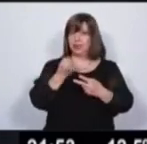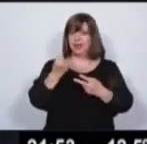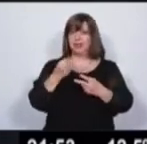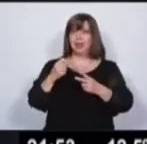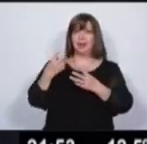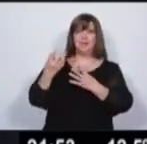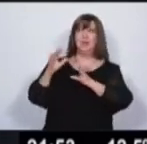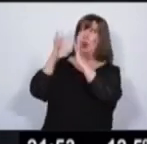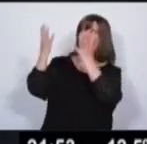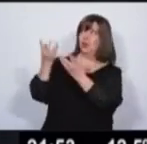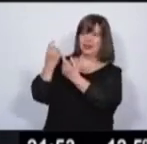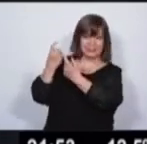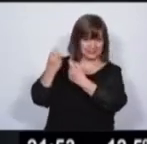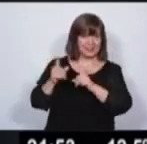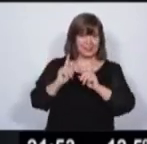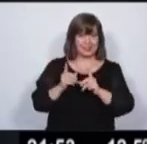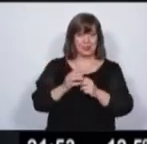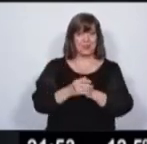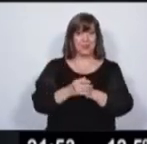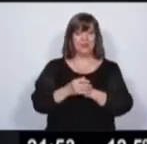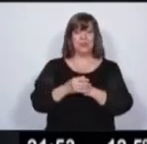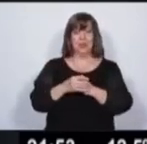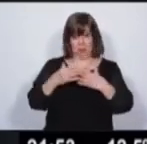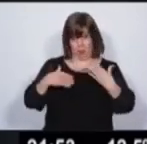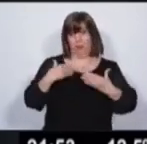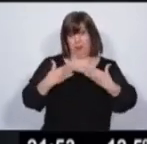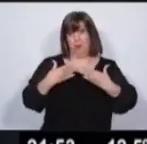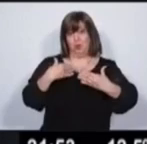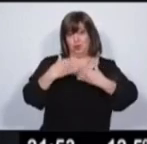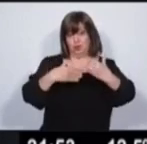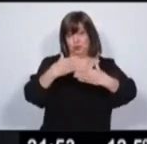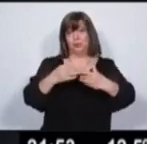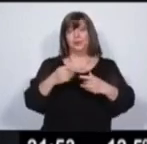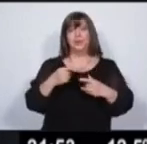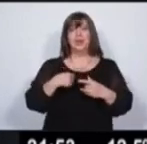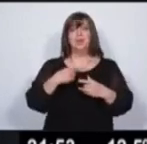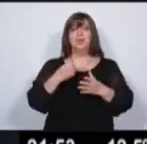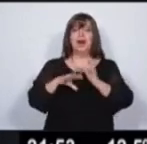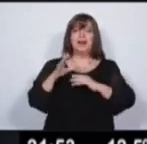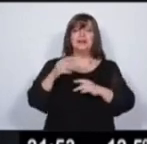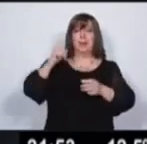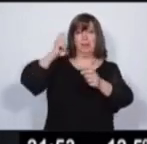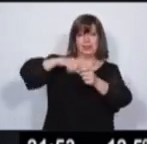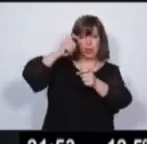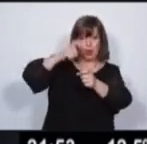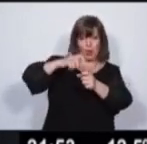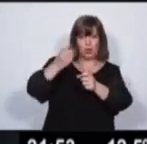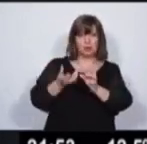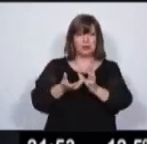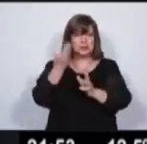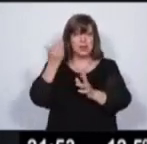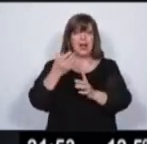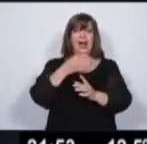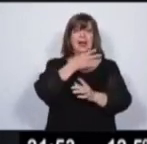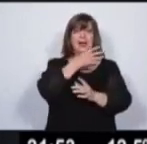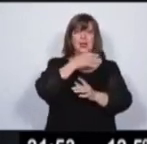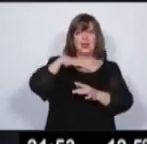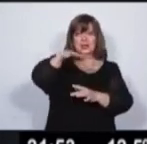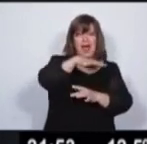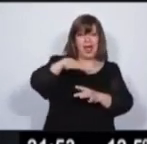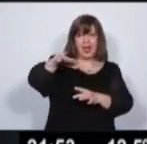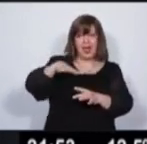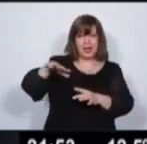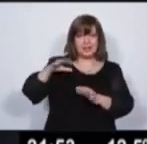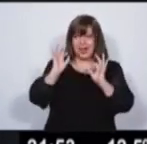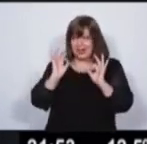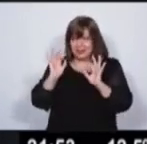el mundo y la demanda Y ya estamos haciendo Y podemos hacer más hay que explotar el petróleo hay catorce áreas que